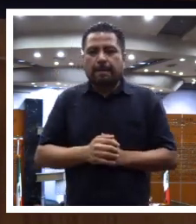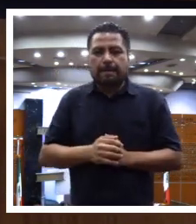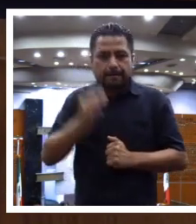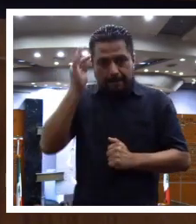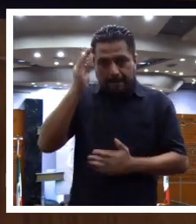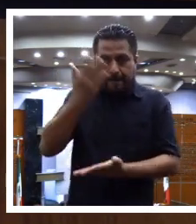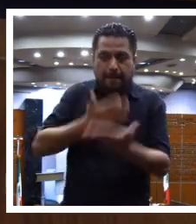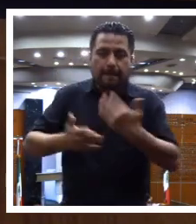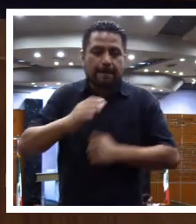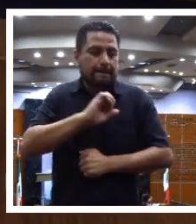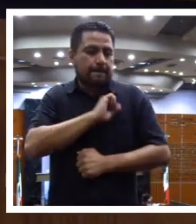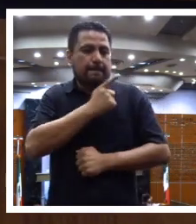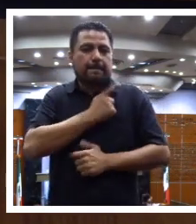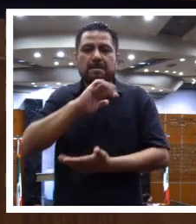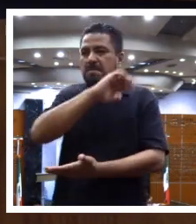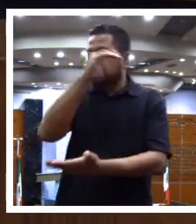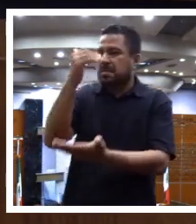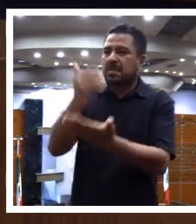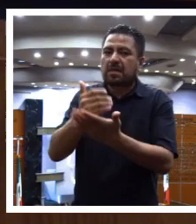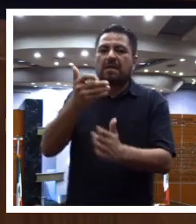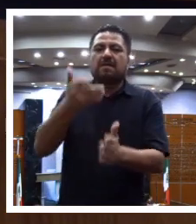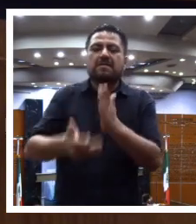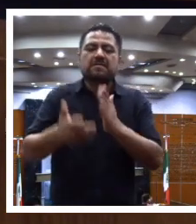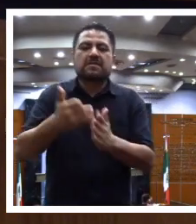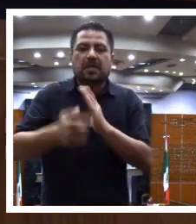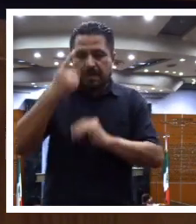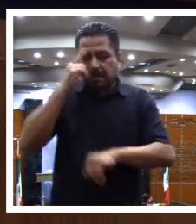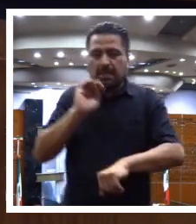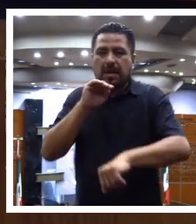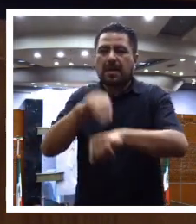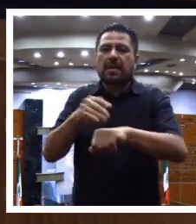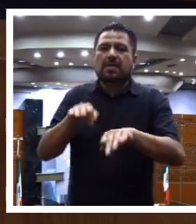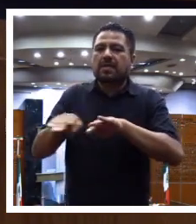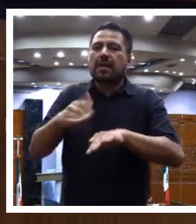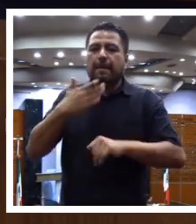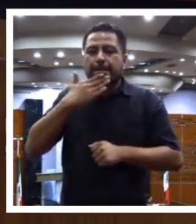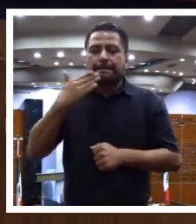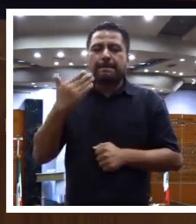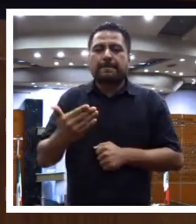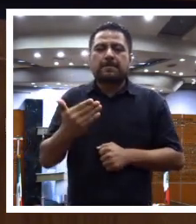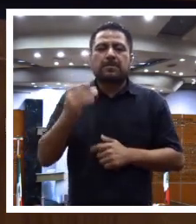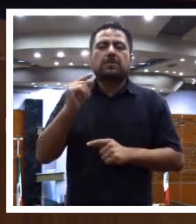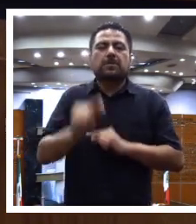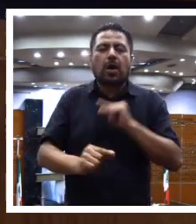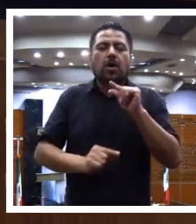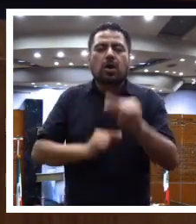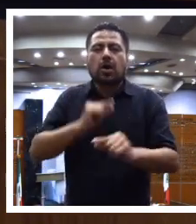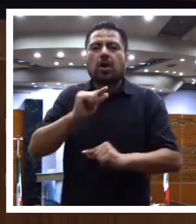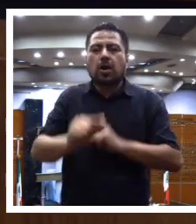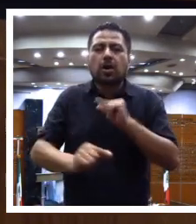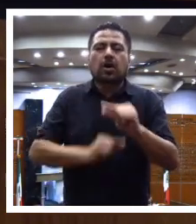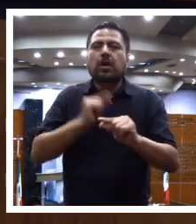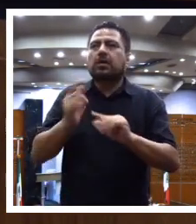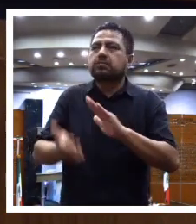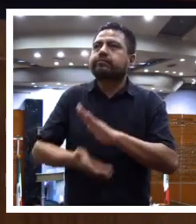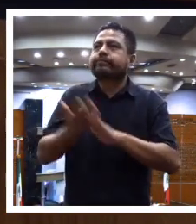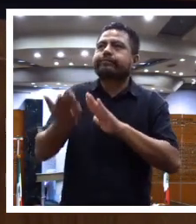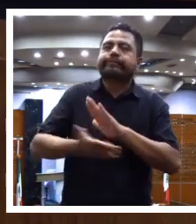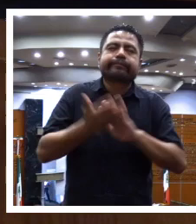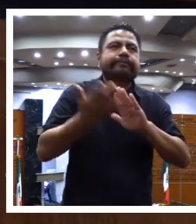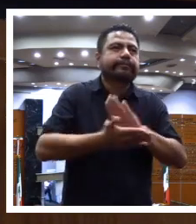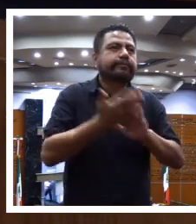Los servicios de salud fueron suspendidos por falta de condiciones para operar adecuadamente. Poco a poco se han ido